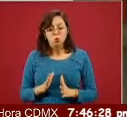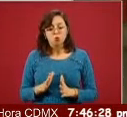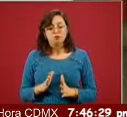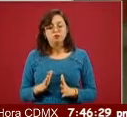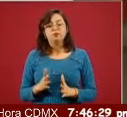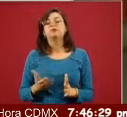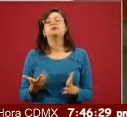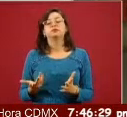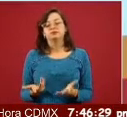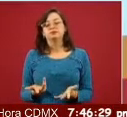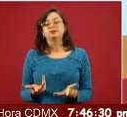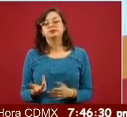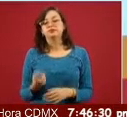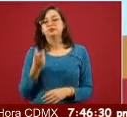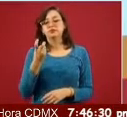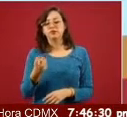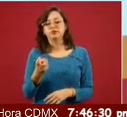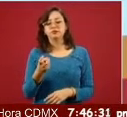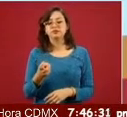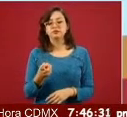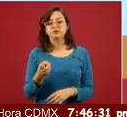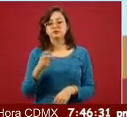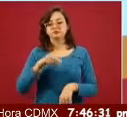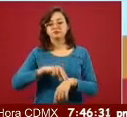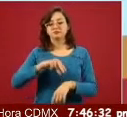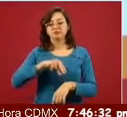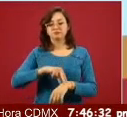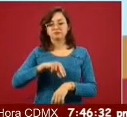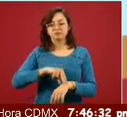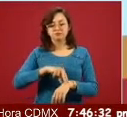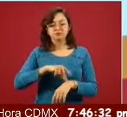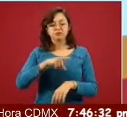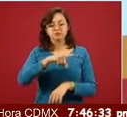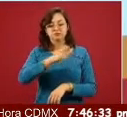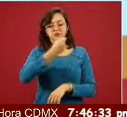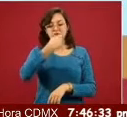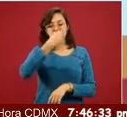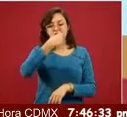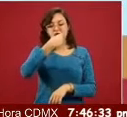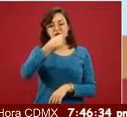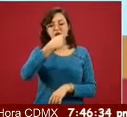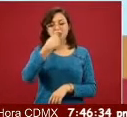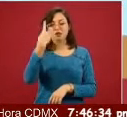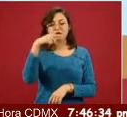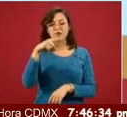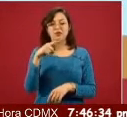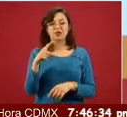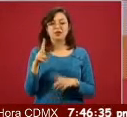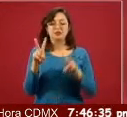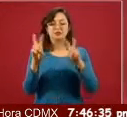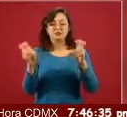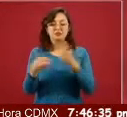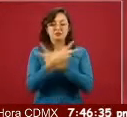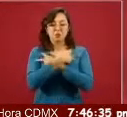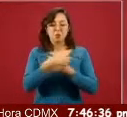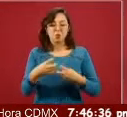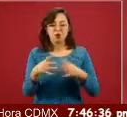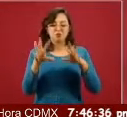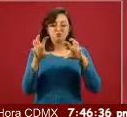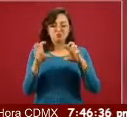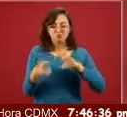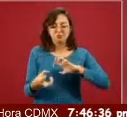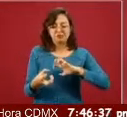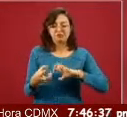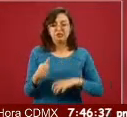el inicio, o esa fue la indicación médica con la que se diseñó este fármaco, para la artritis reumatoide.